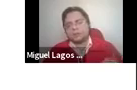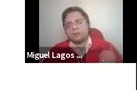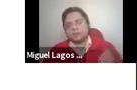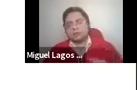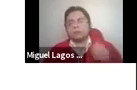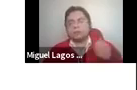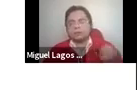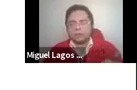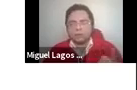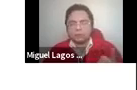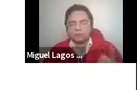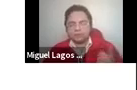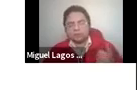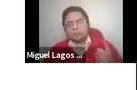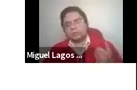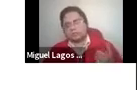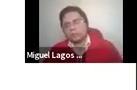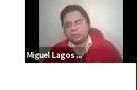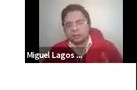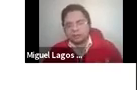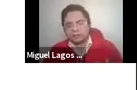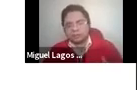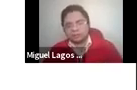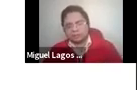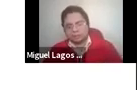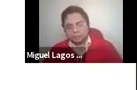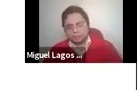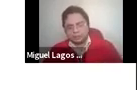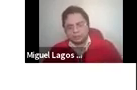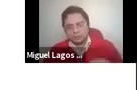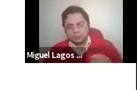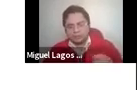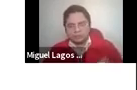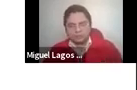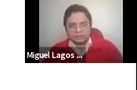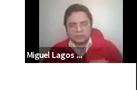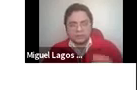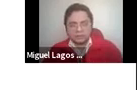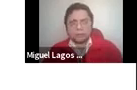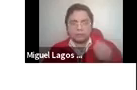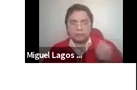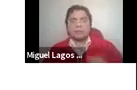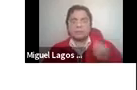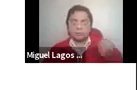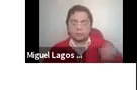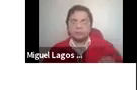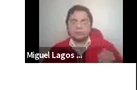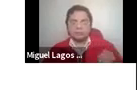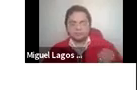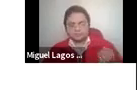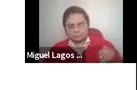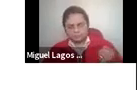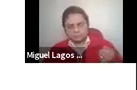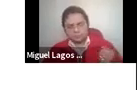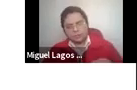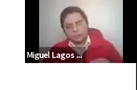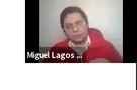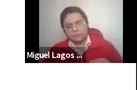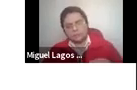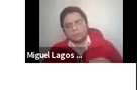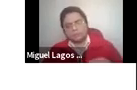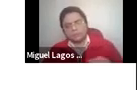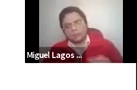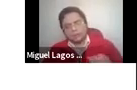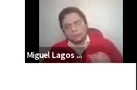que tiene el Catastro Público de Aguas, lo que se mide en las estaciones, y ve si es que existe una diferencia positiva,